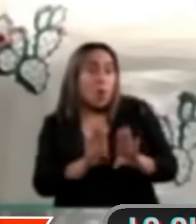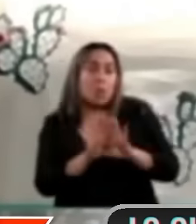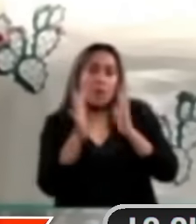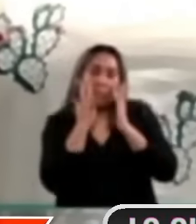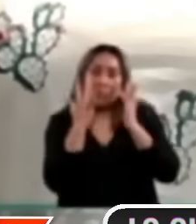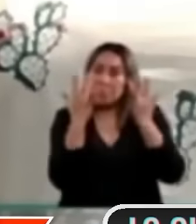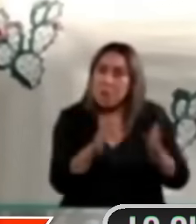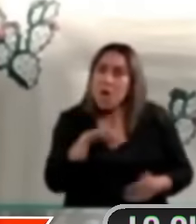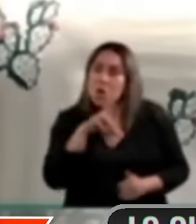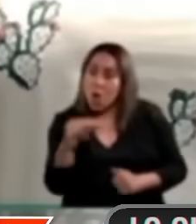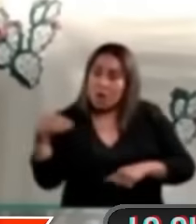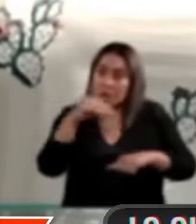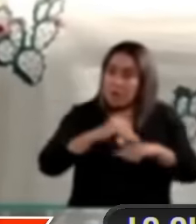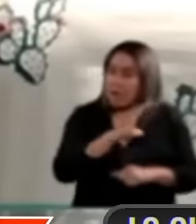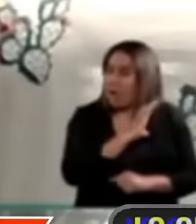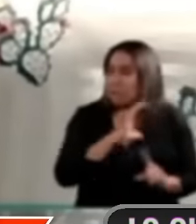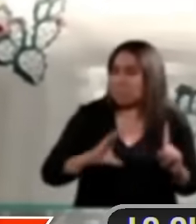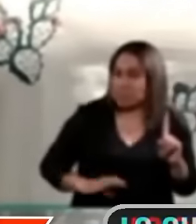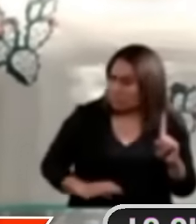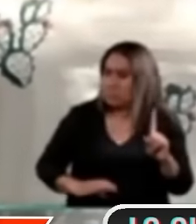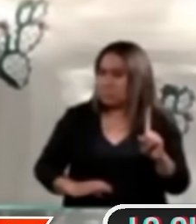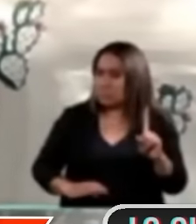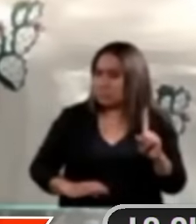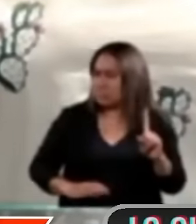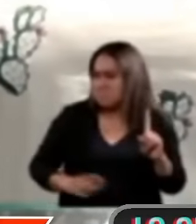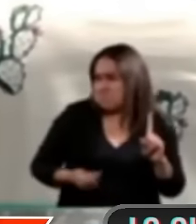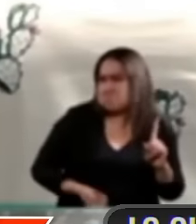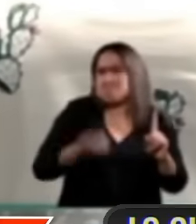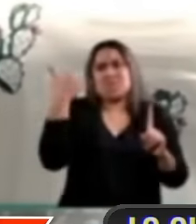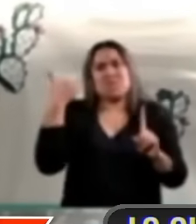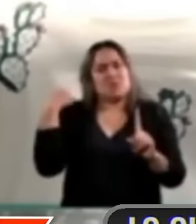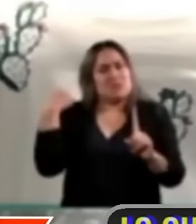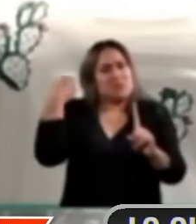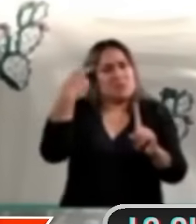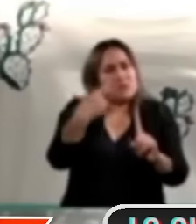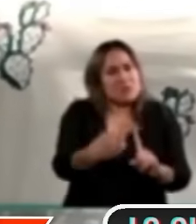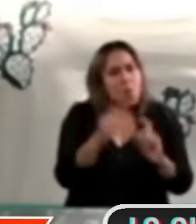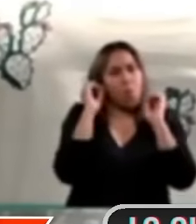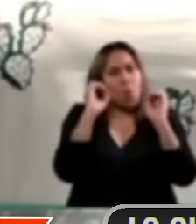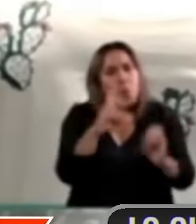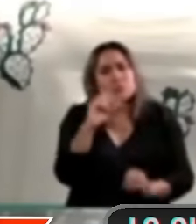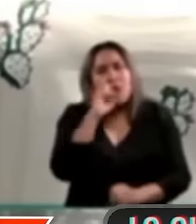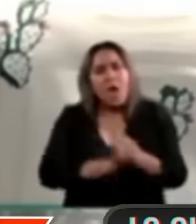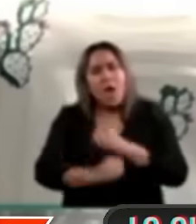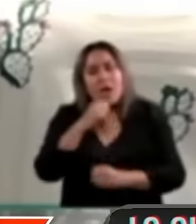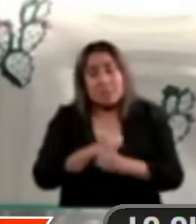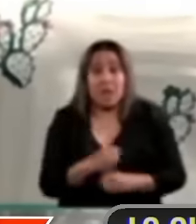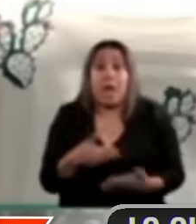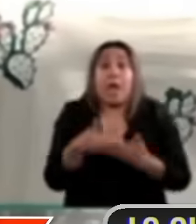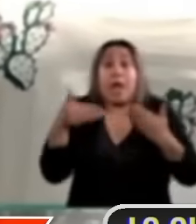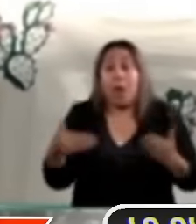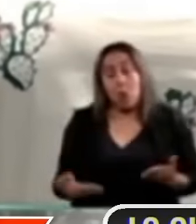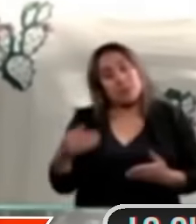tener candidatura, 100 años que no pasaba eso, pero lo hacen ahora por alguien que